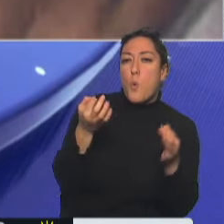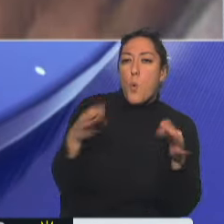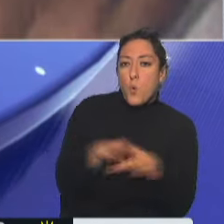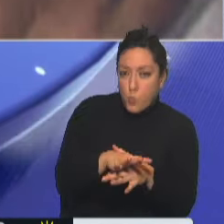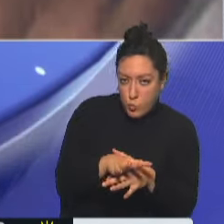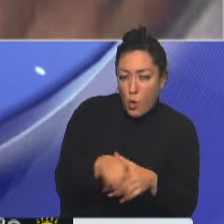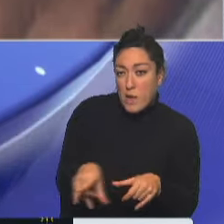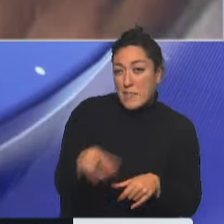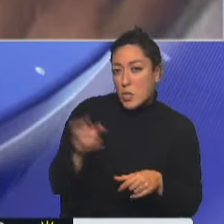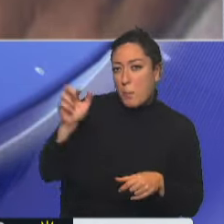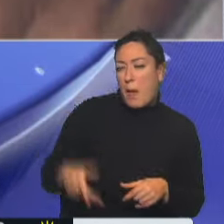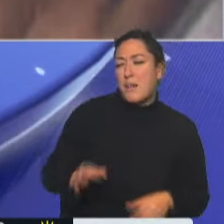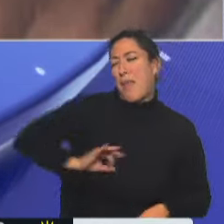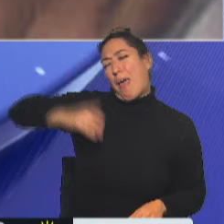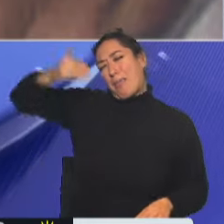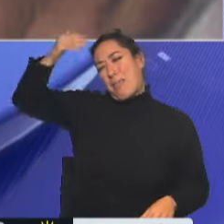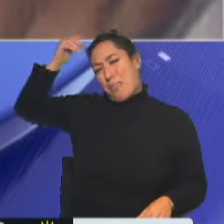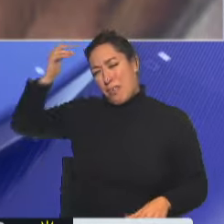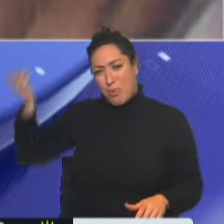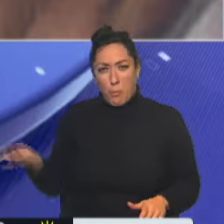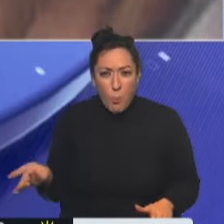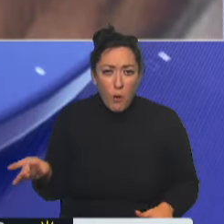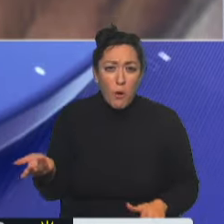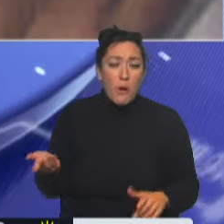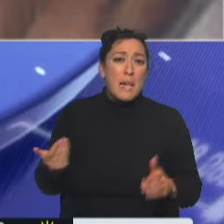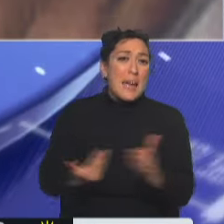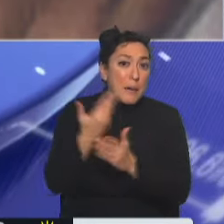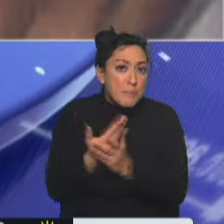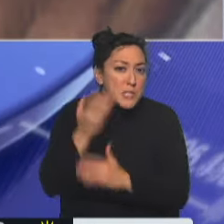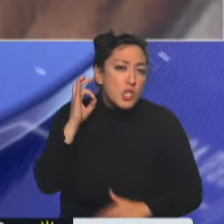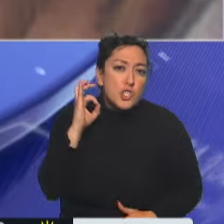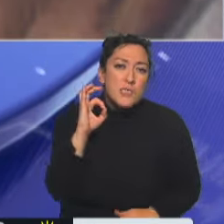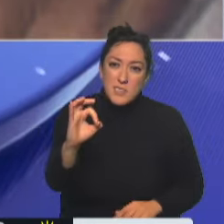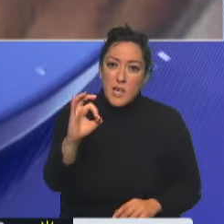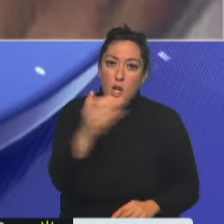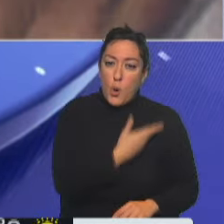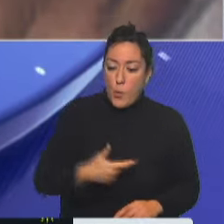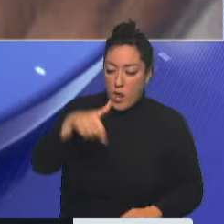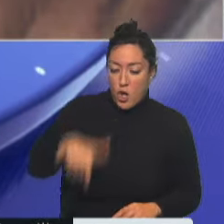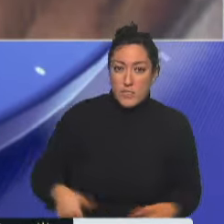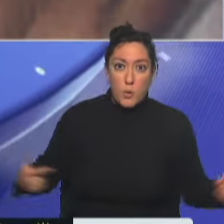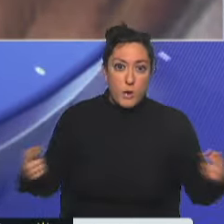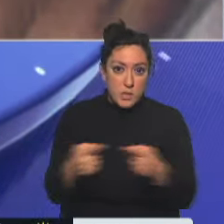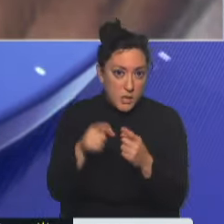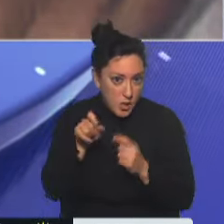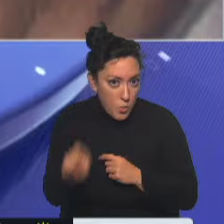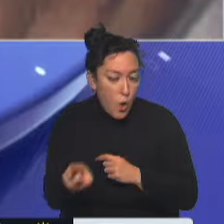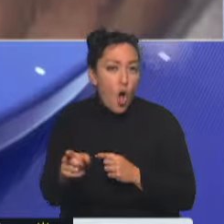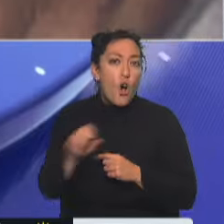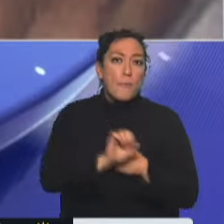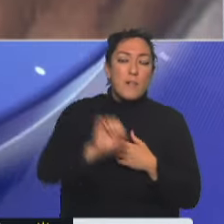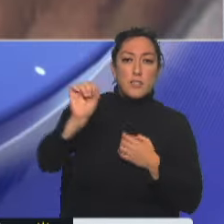una política cavernícola y que mediante la emisión cero, que es el objetivo de este gobierno, no solo se está controlando la